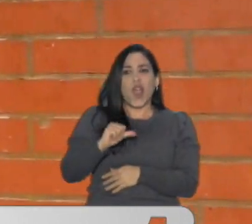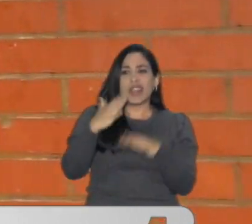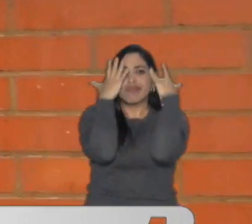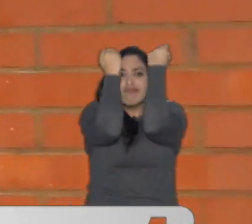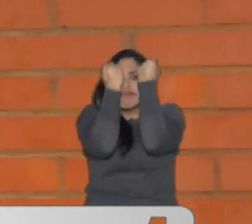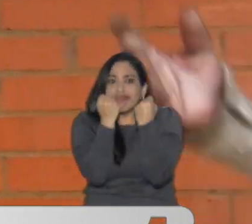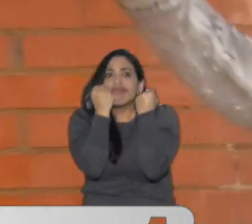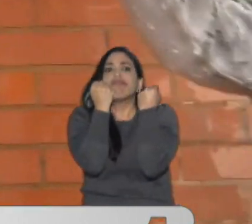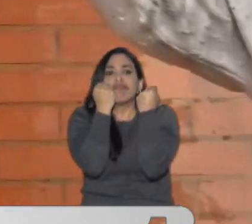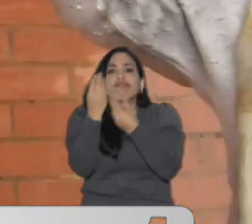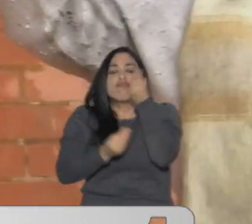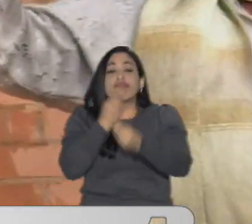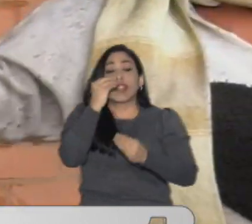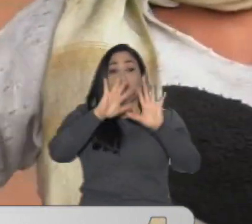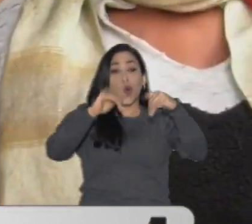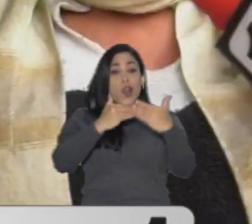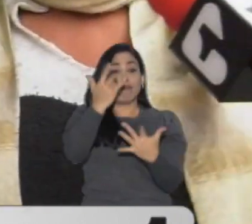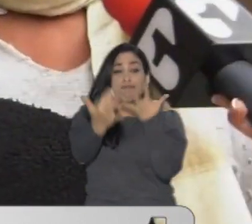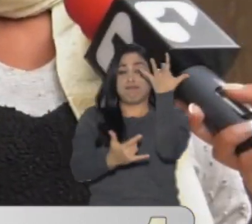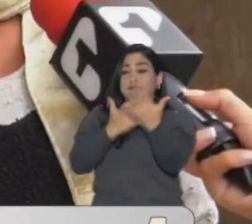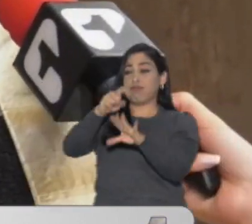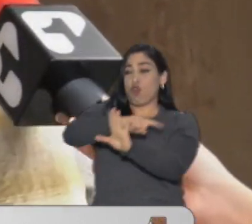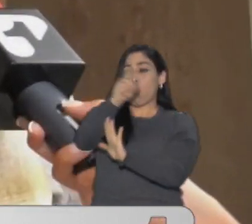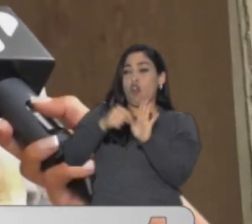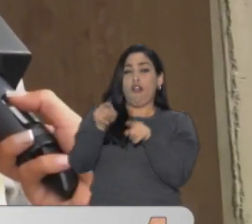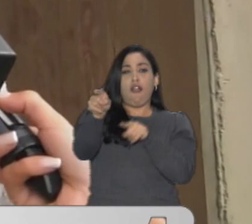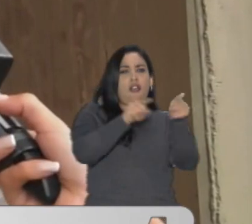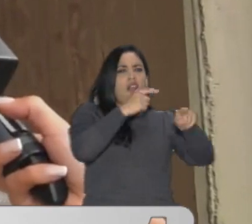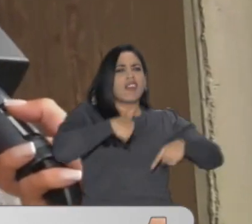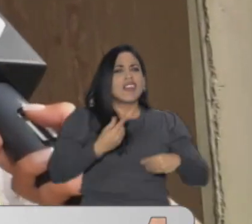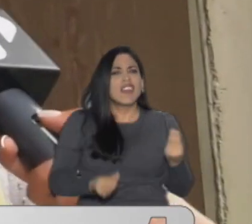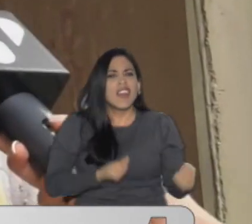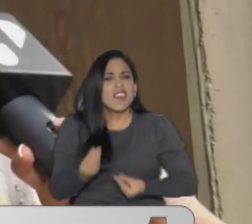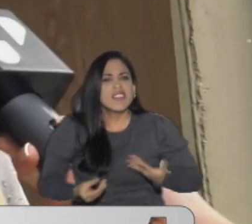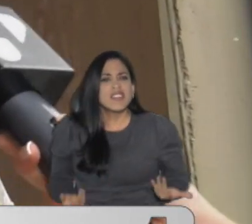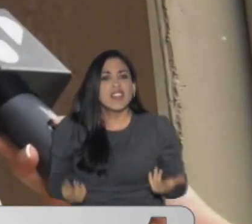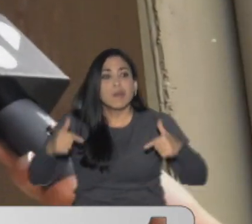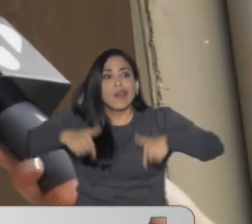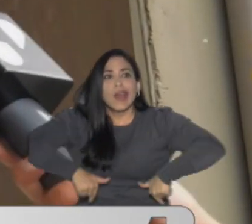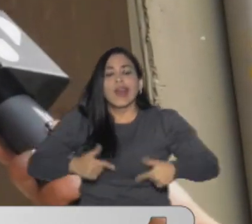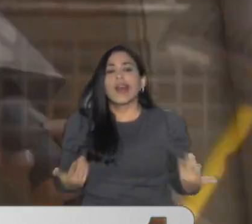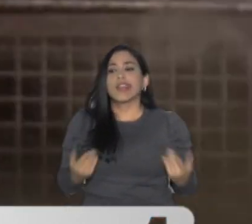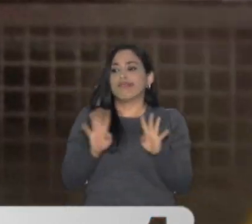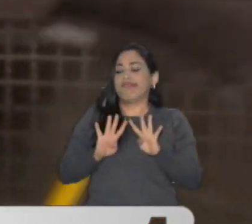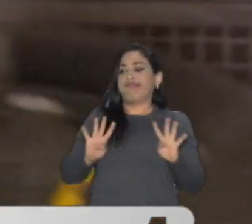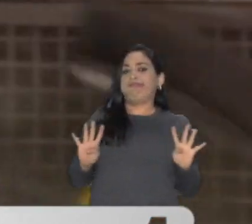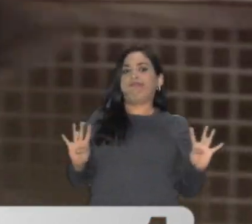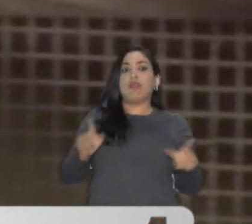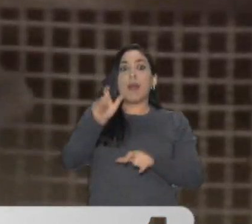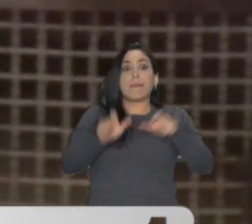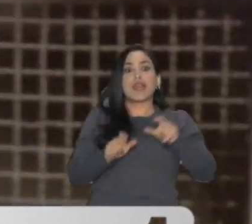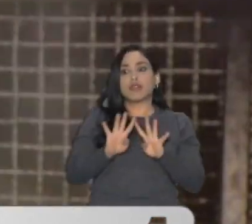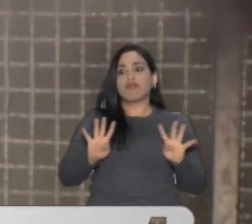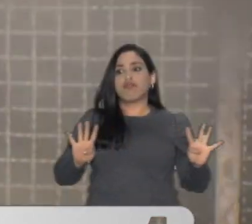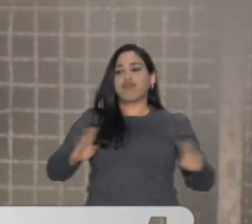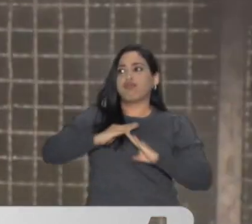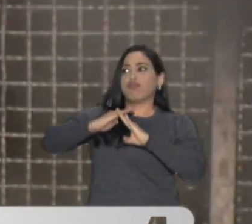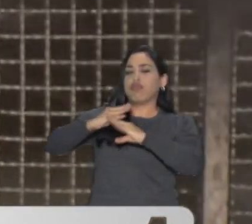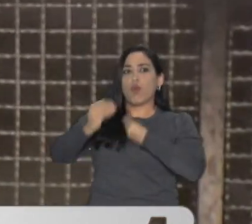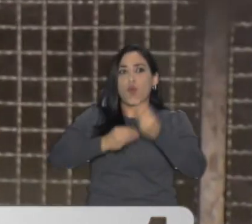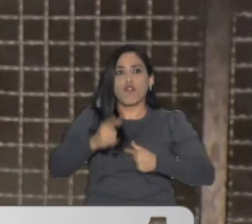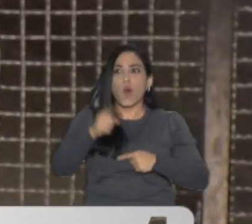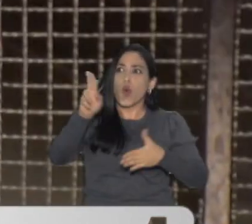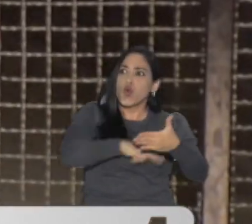encapuchadas, entonces quemaron todo el colegio. Nos tocó hacer una cadena de acá entre toda la comunidad para que